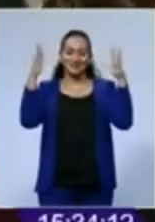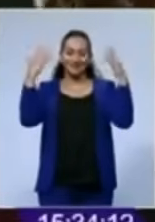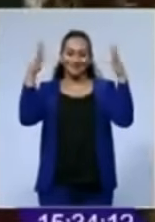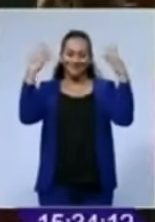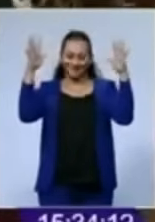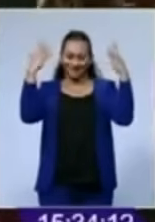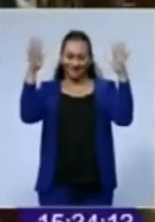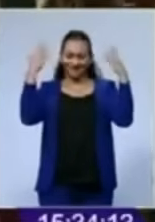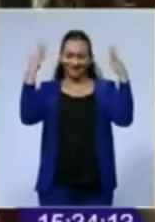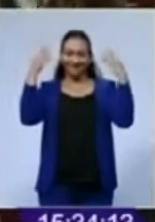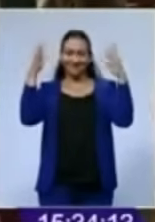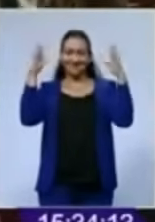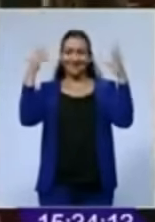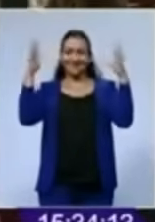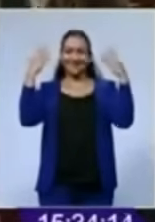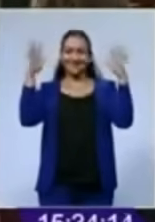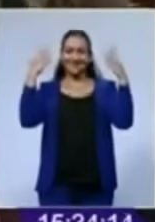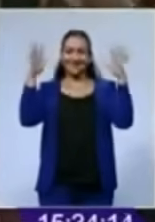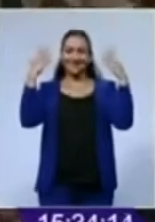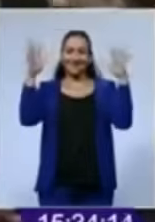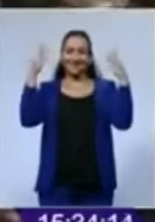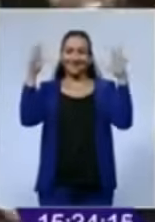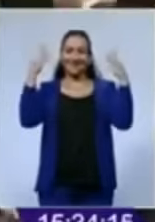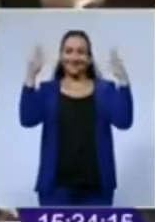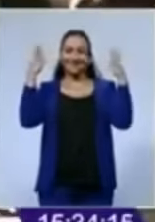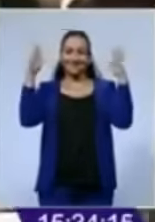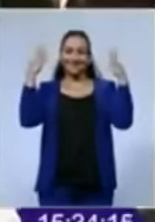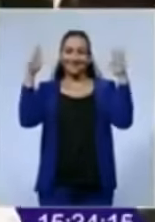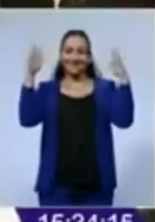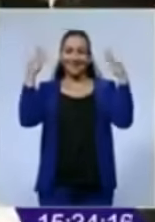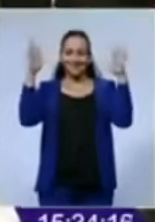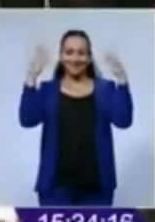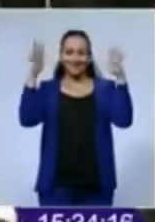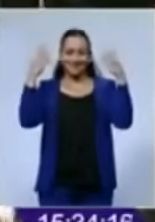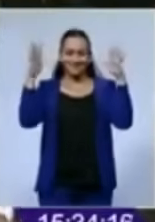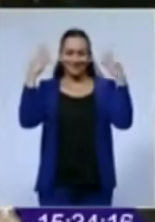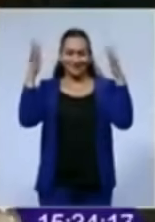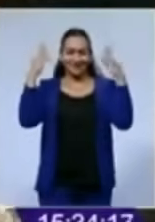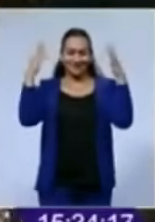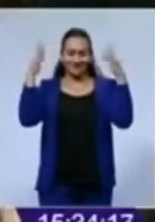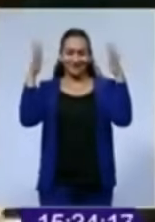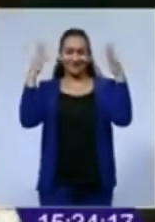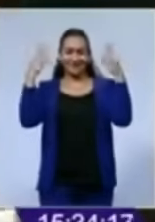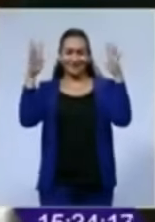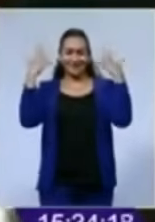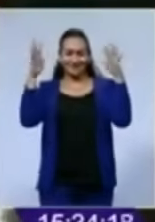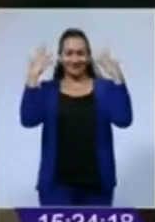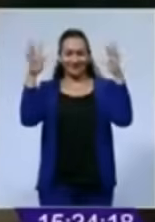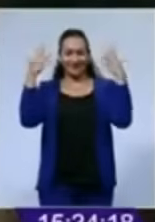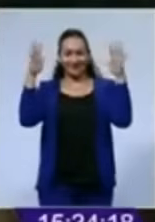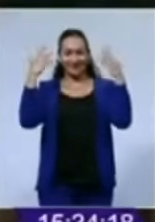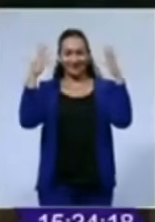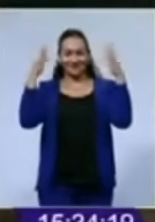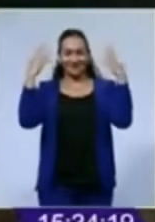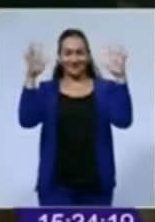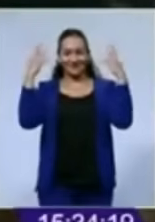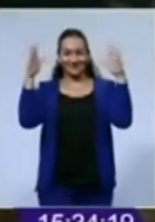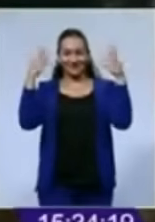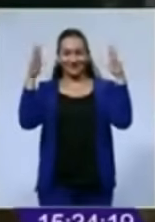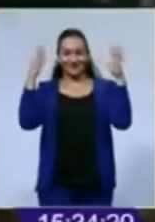pardo rebolledo y digo amigo porque el día de hoy justamente este ministro pardo rebolledo eh Dio un